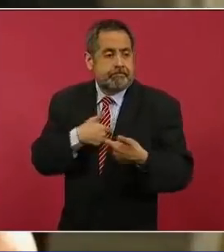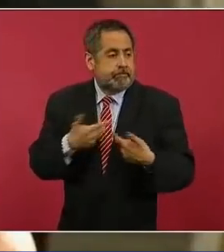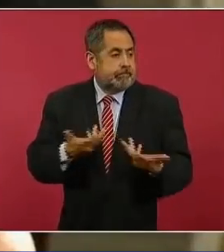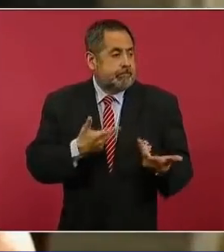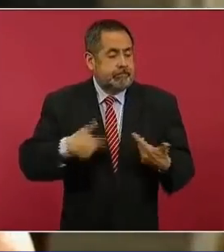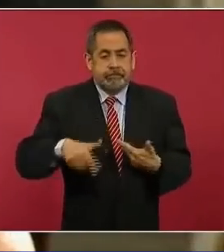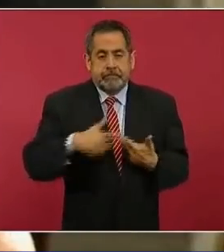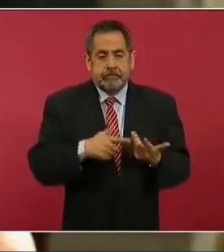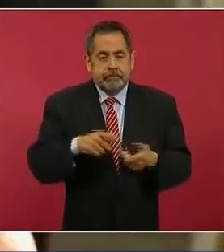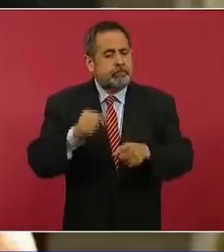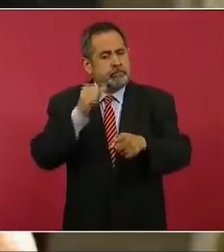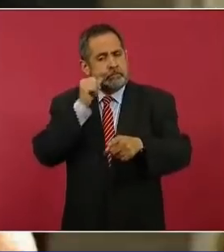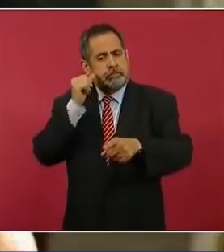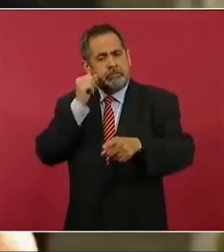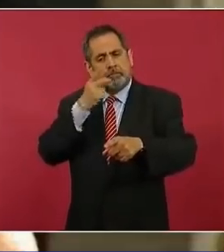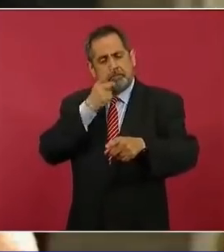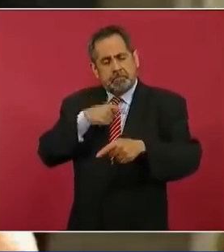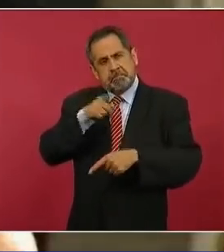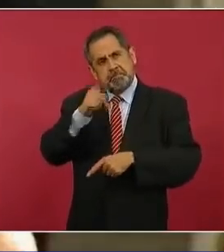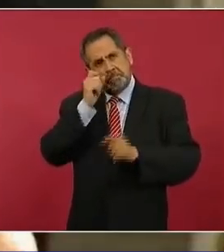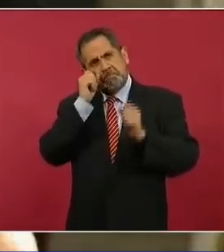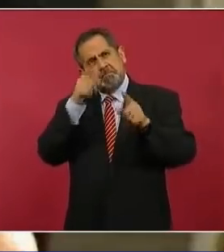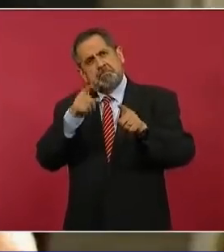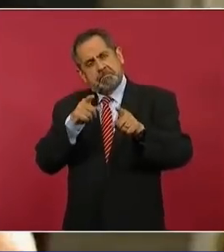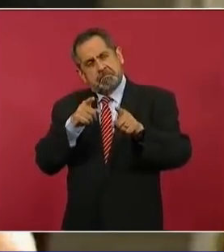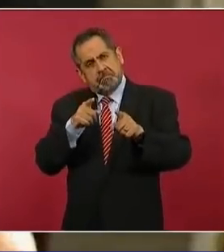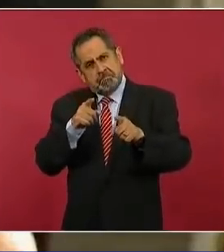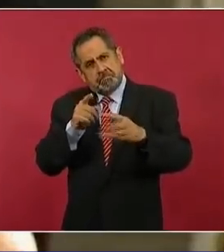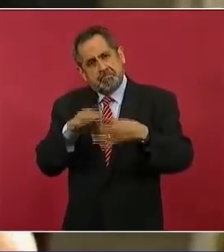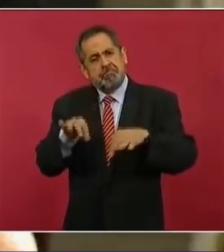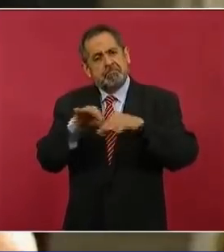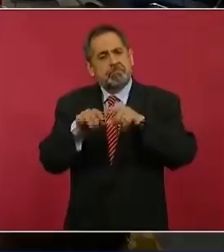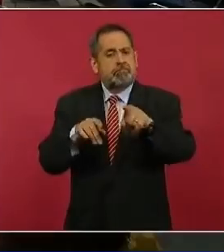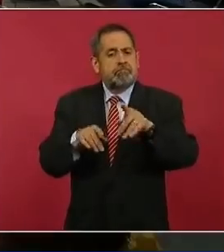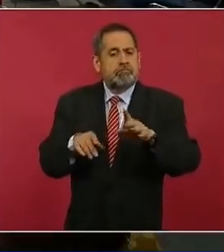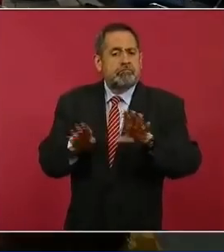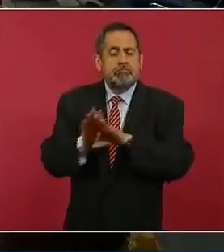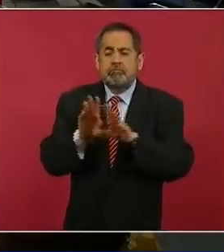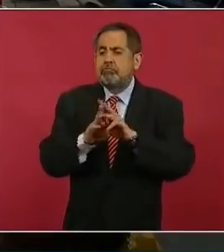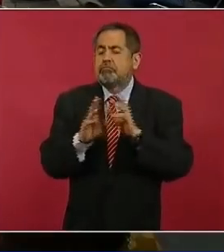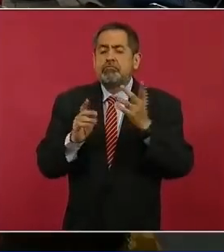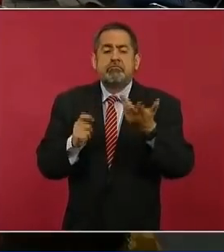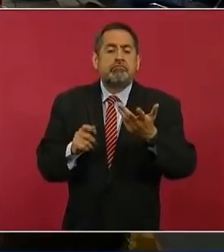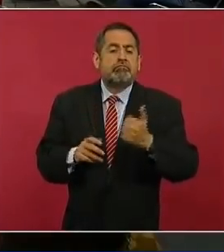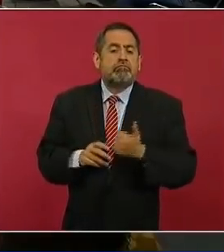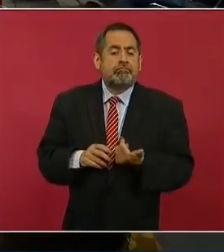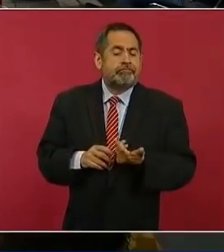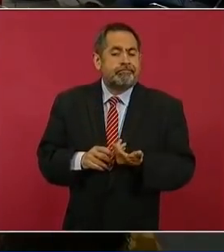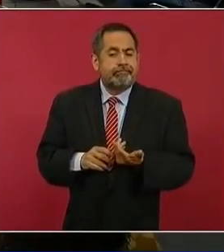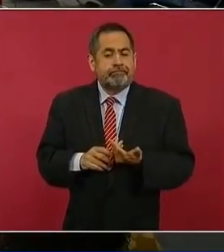hablaba de algo que a mí me pareció muy importante, de una